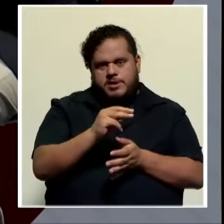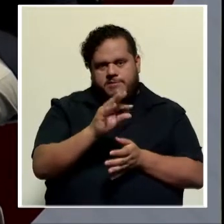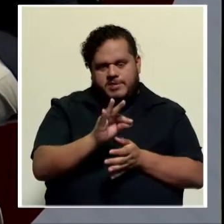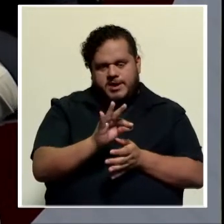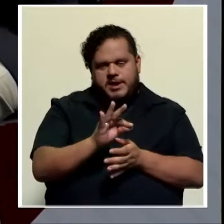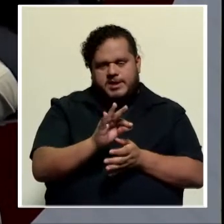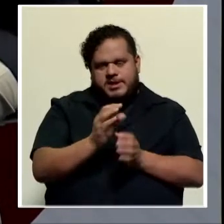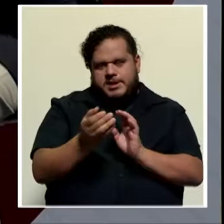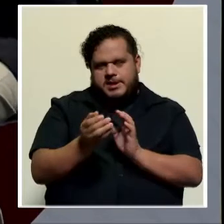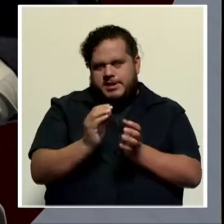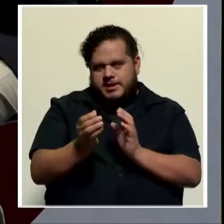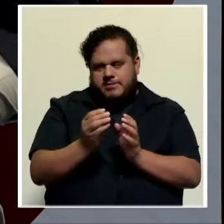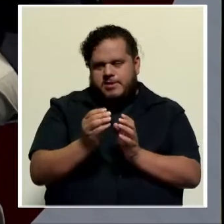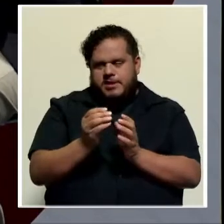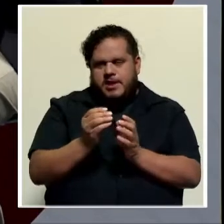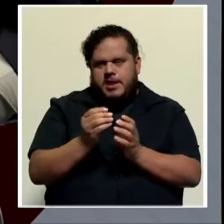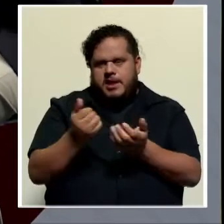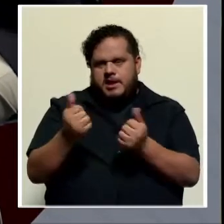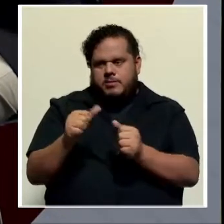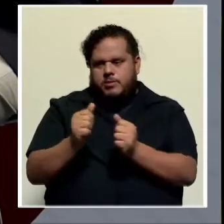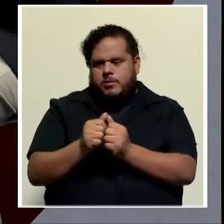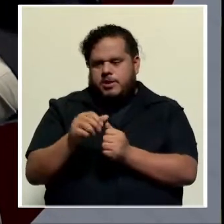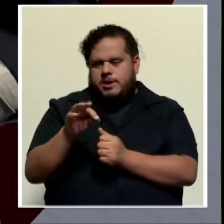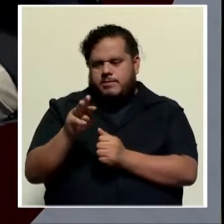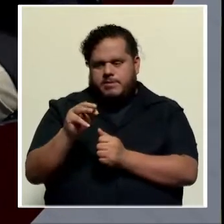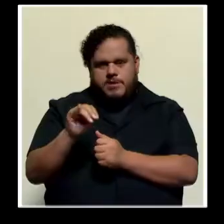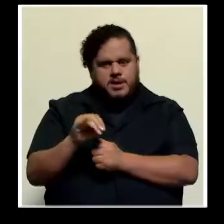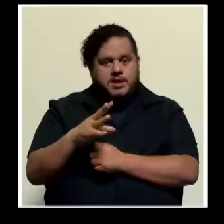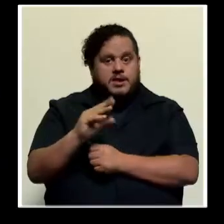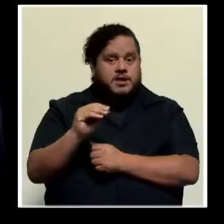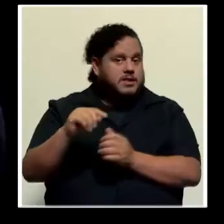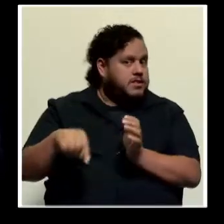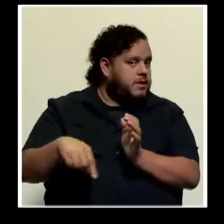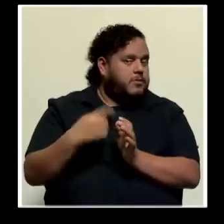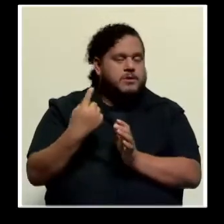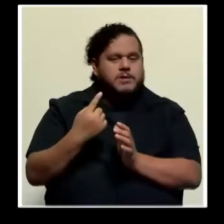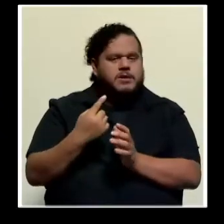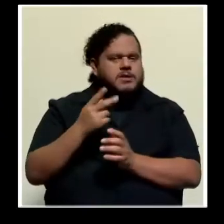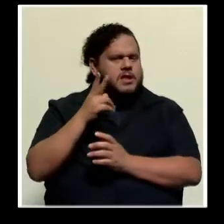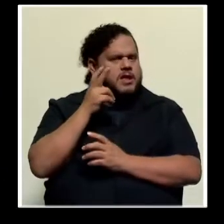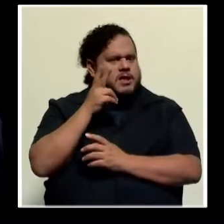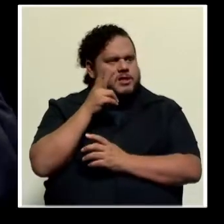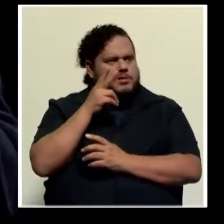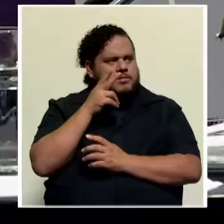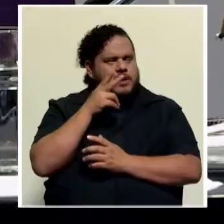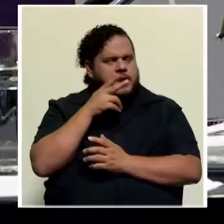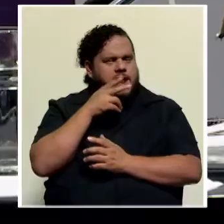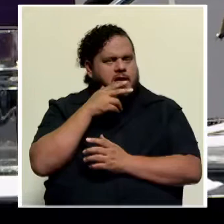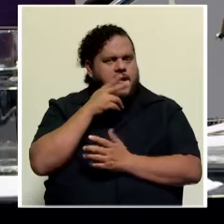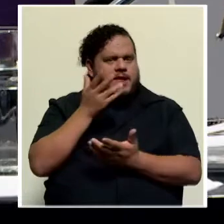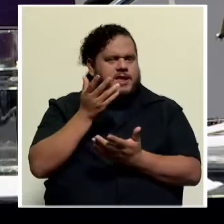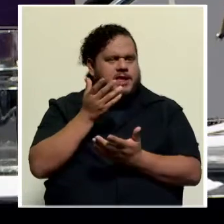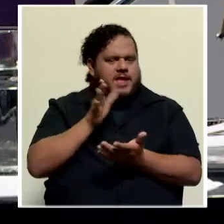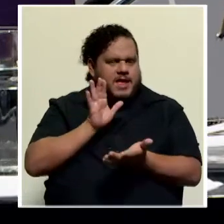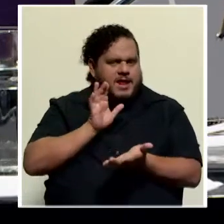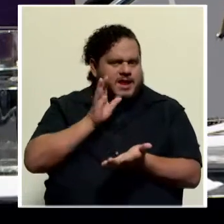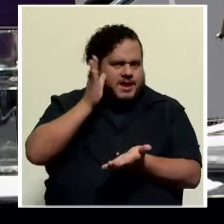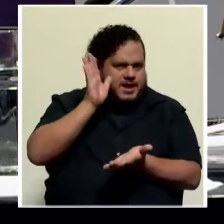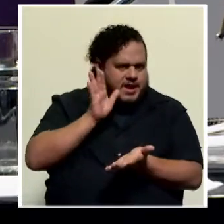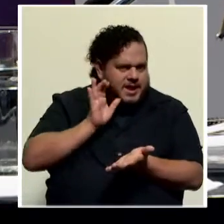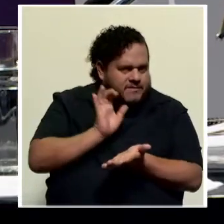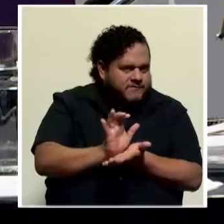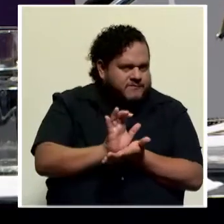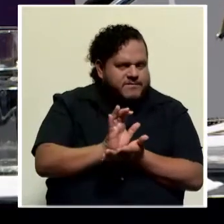el Fondo Monetario, y de una vez claro, suena el freno de mano. Claro, y voy a hacer algo y el